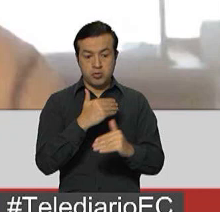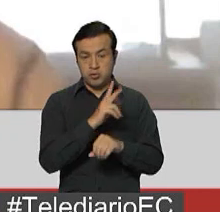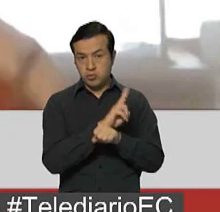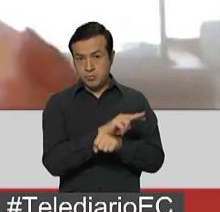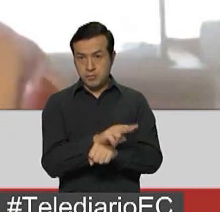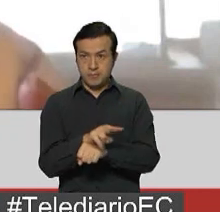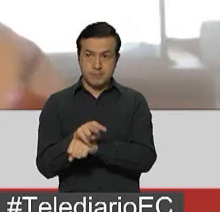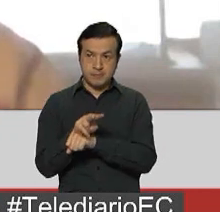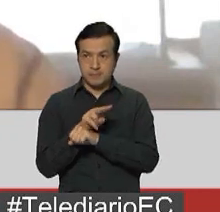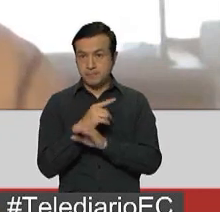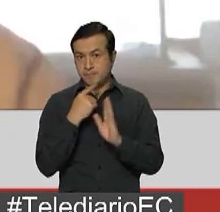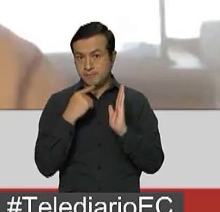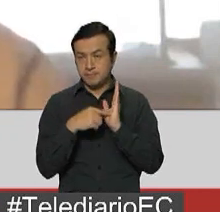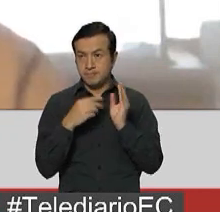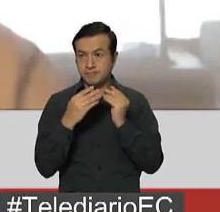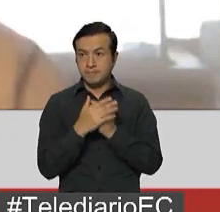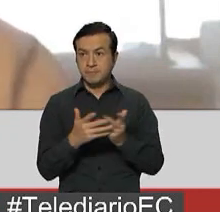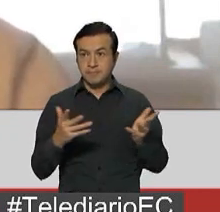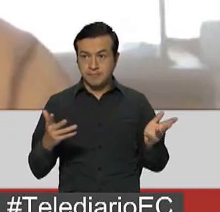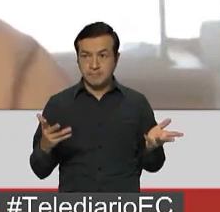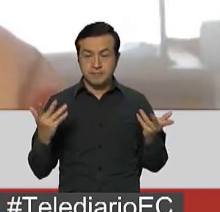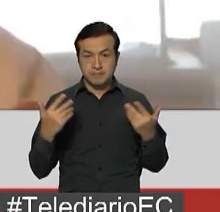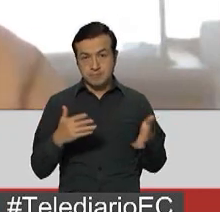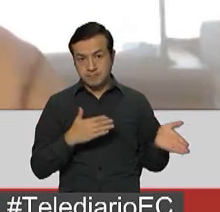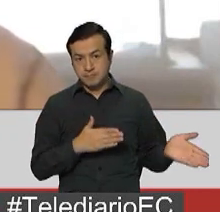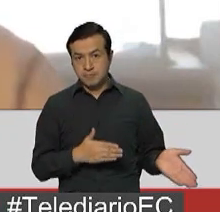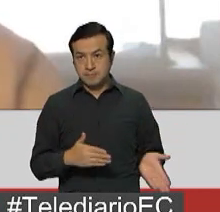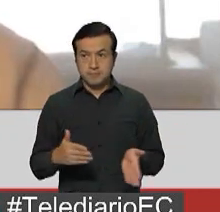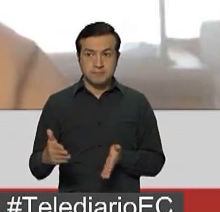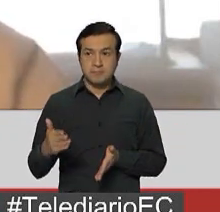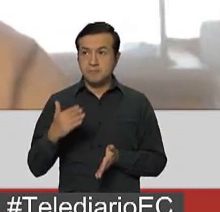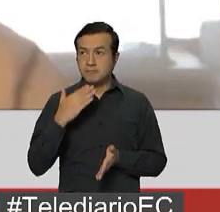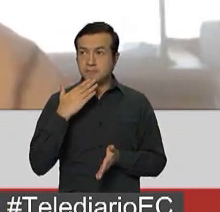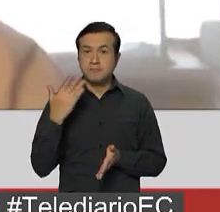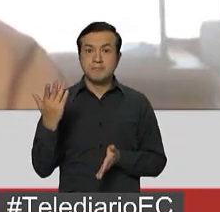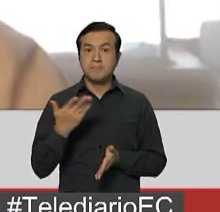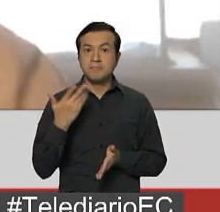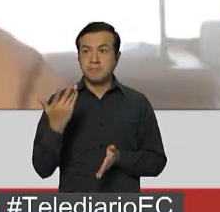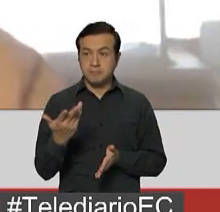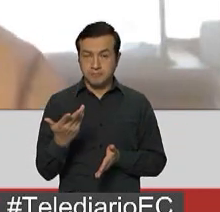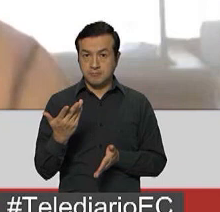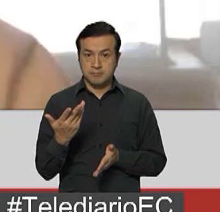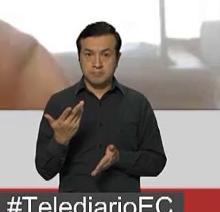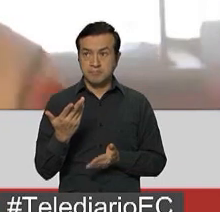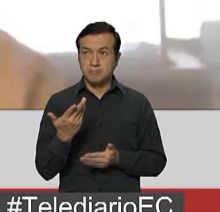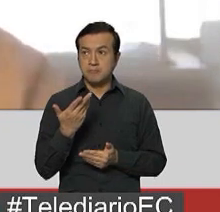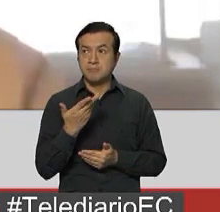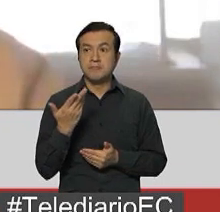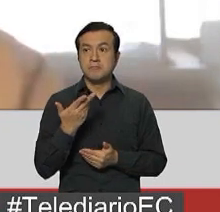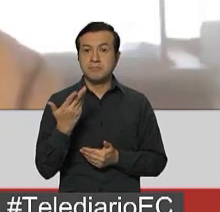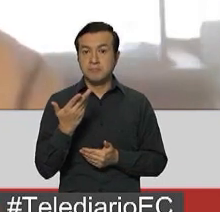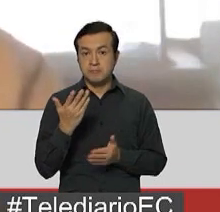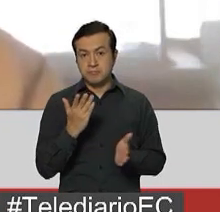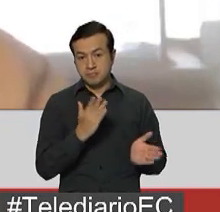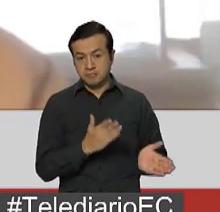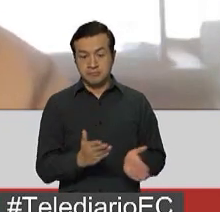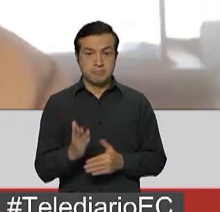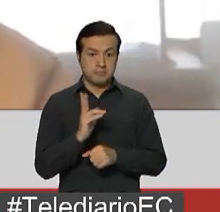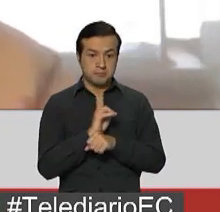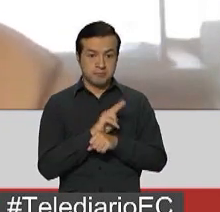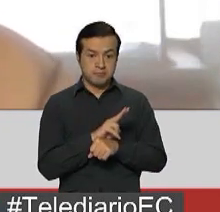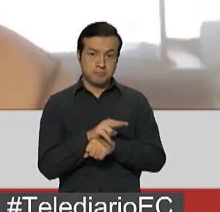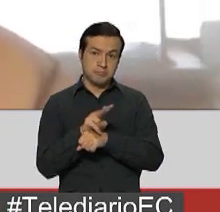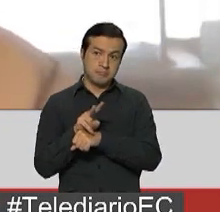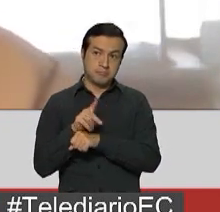me refiero a el colocar el dentro de la forma de hacer la supervisión